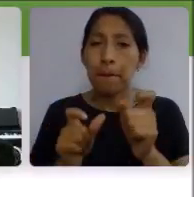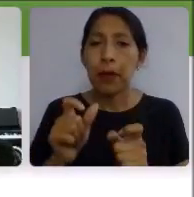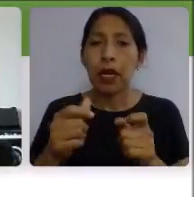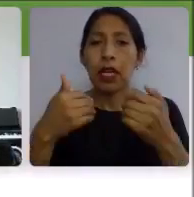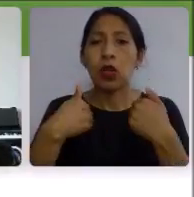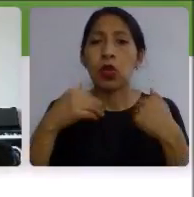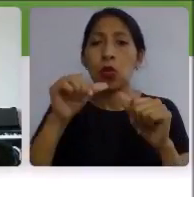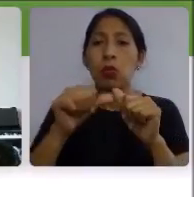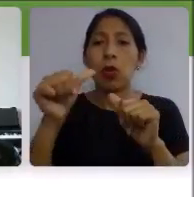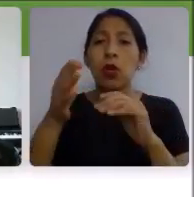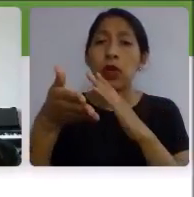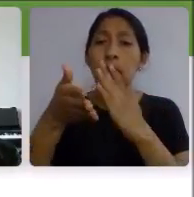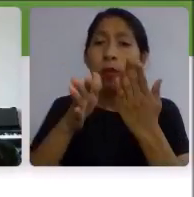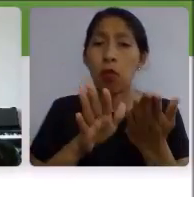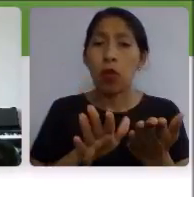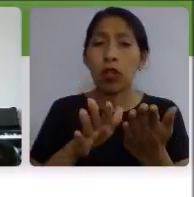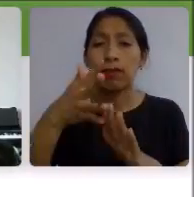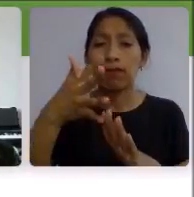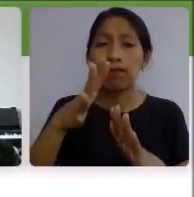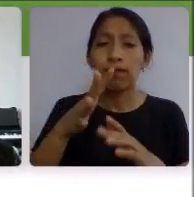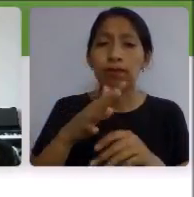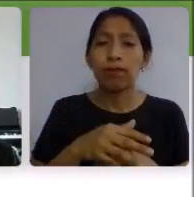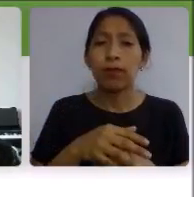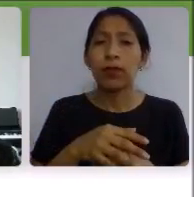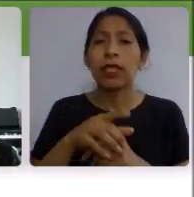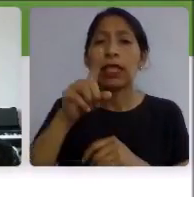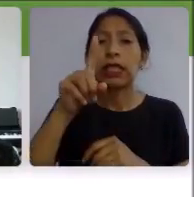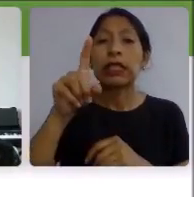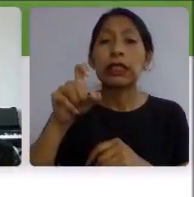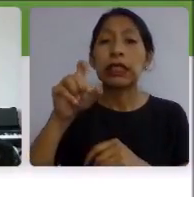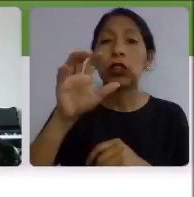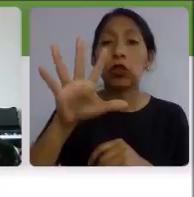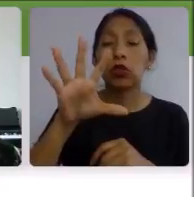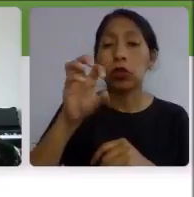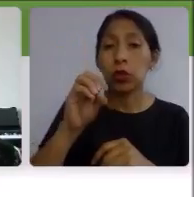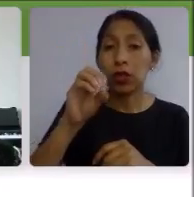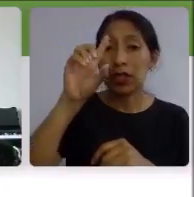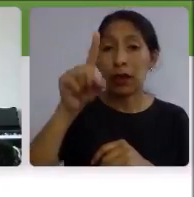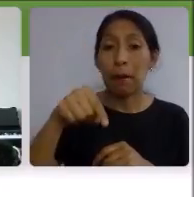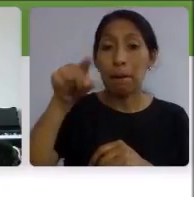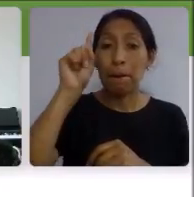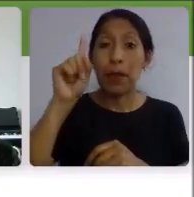número de fallecidos llega casi a los 150.000, estamos en